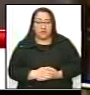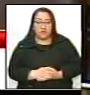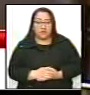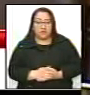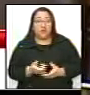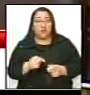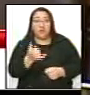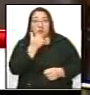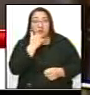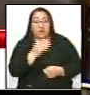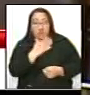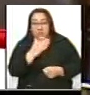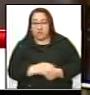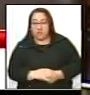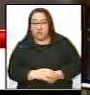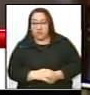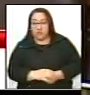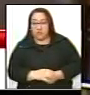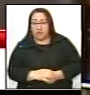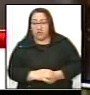cuando suceden estas situaciones...